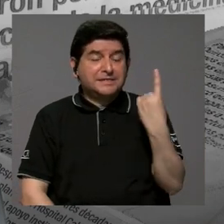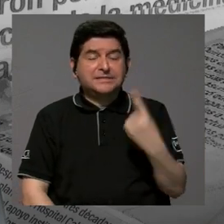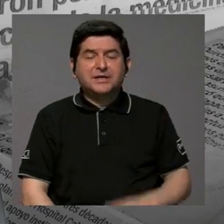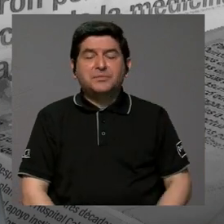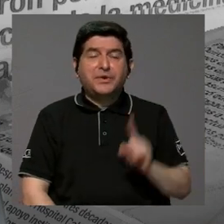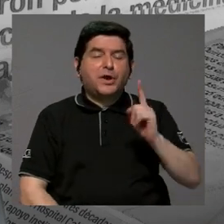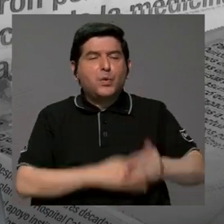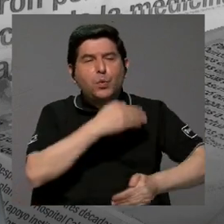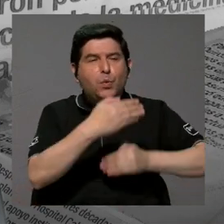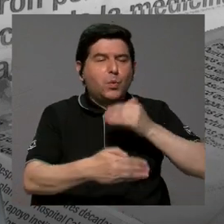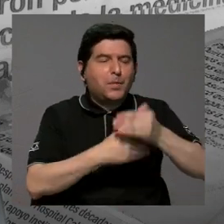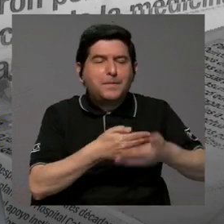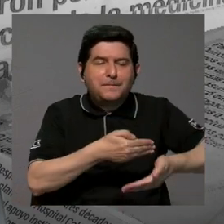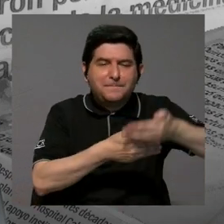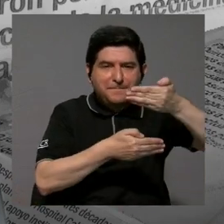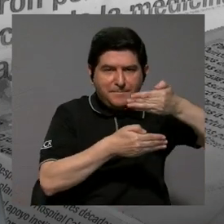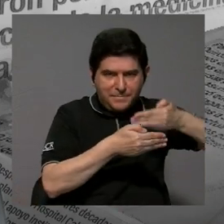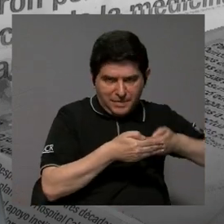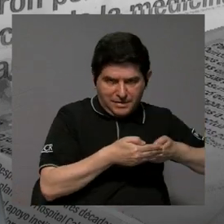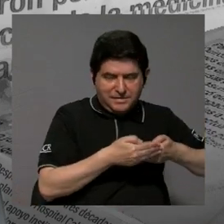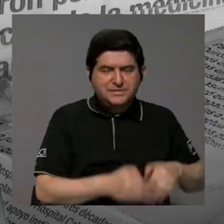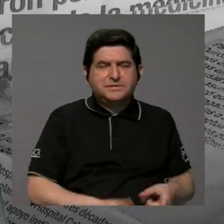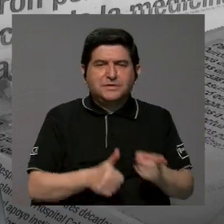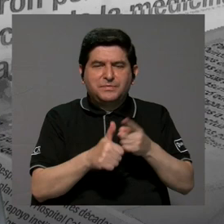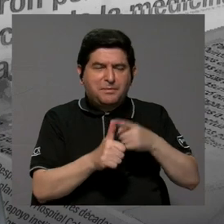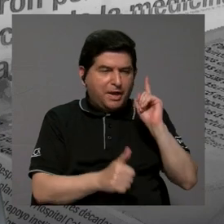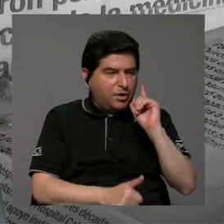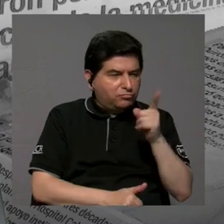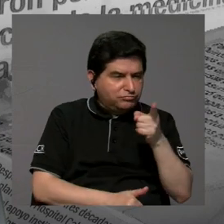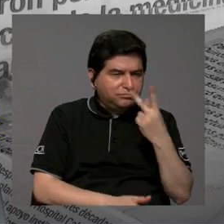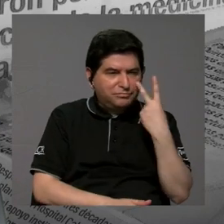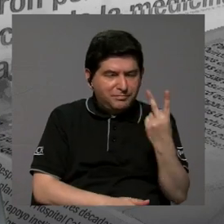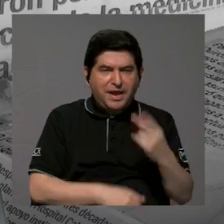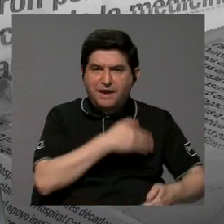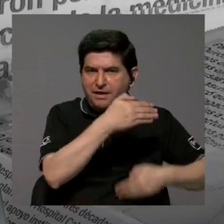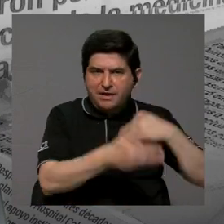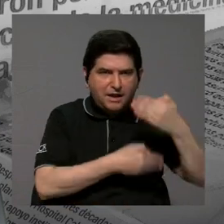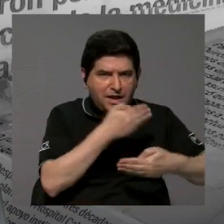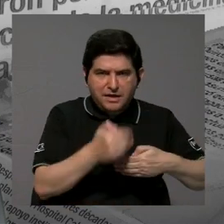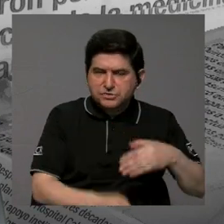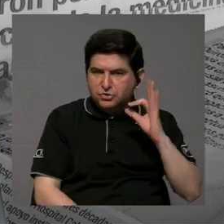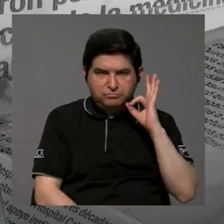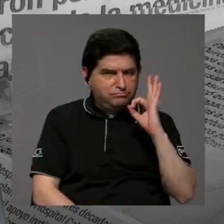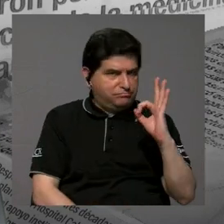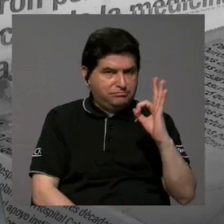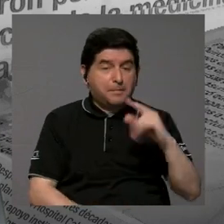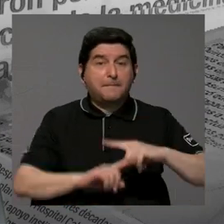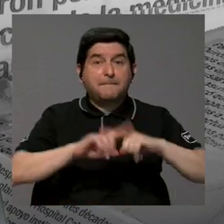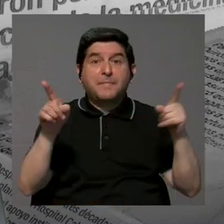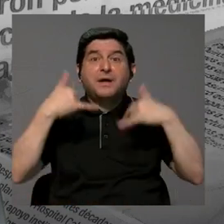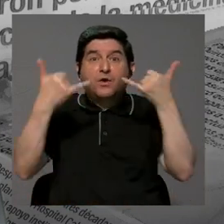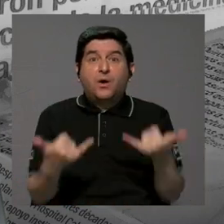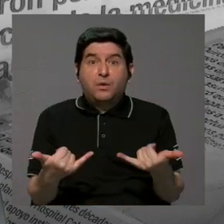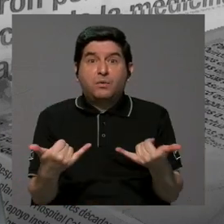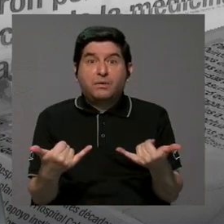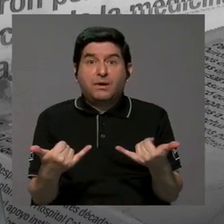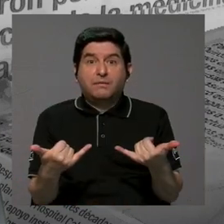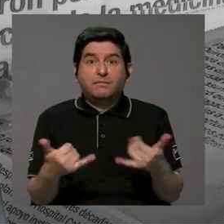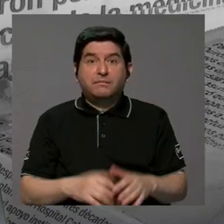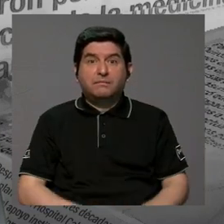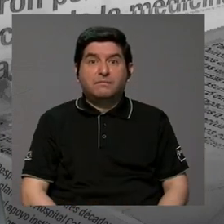siempre hay una prevención, siempre hay una llamada de atención si ven que la gestión no está bien, pero esta